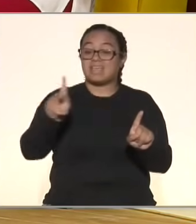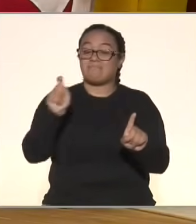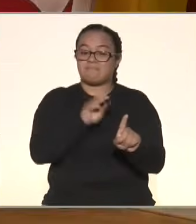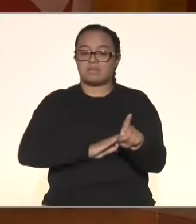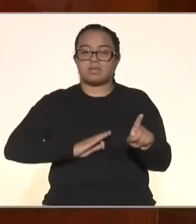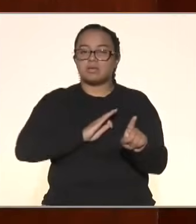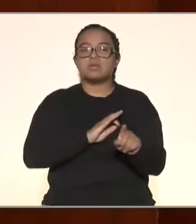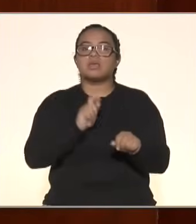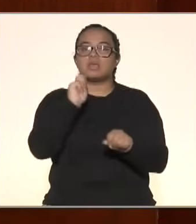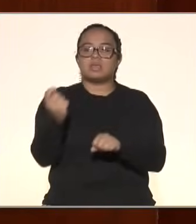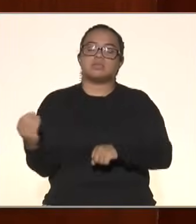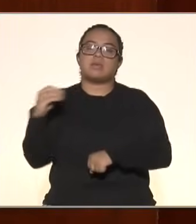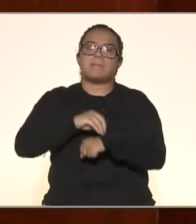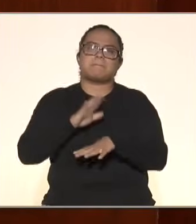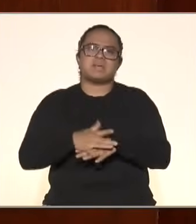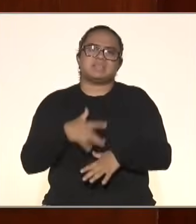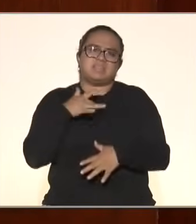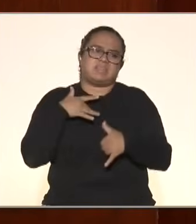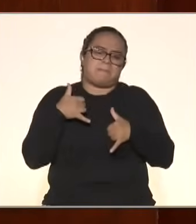una carga extra. Claro.